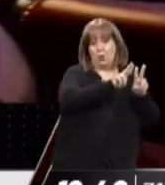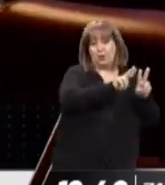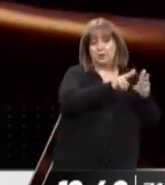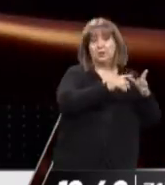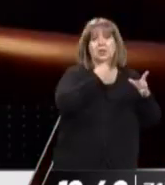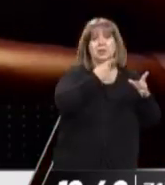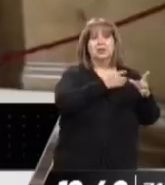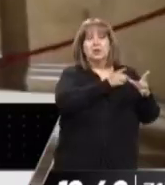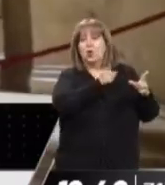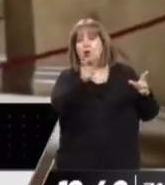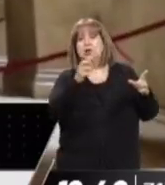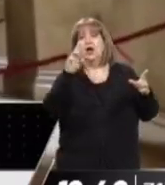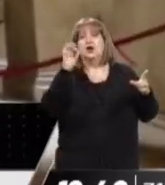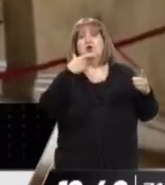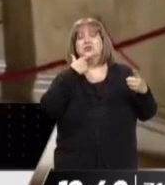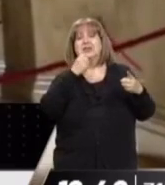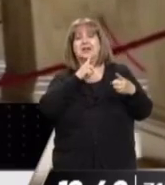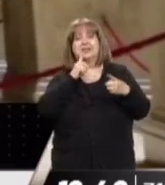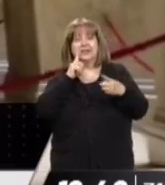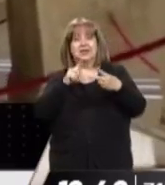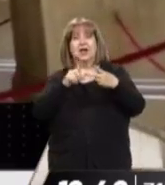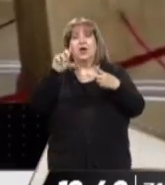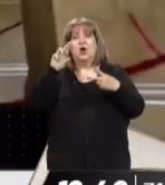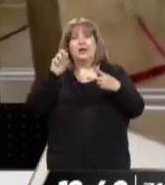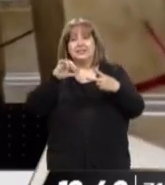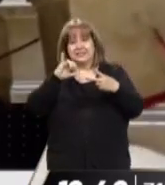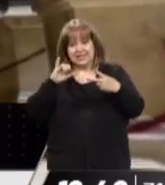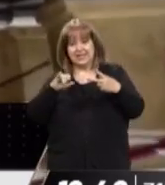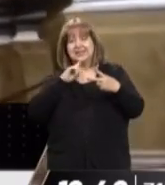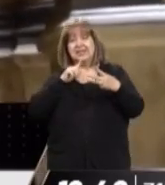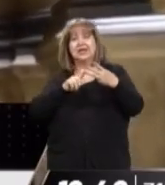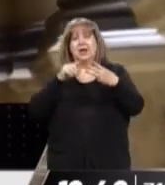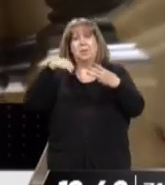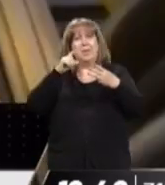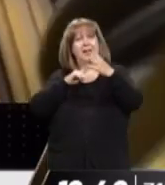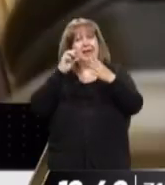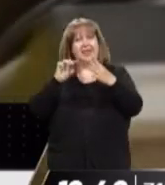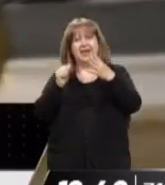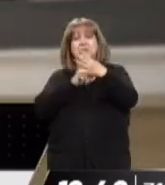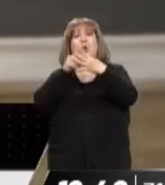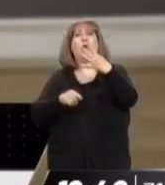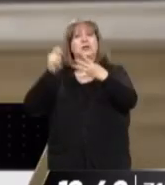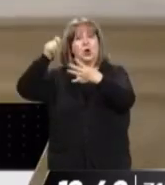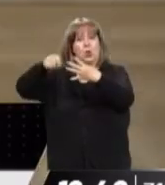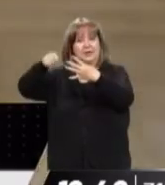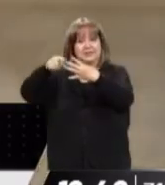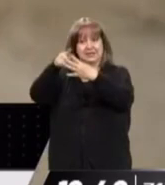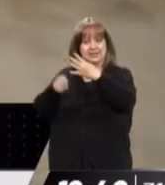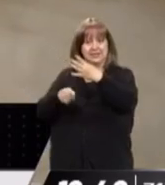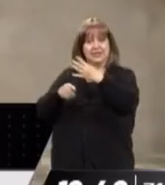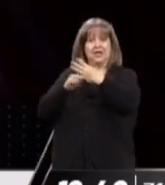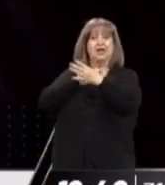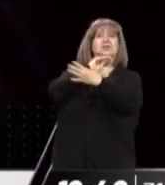contra Horacio Rosati, Carlos Rosencrantz, Ricardo Lorenzetti y Juan Carlos Maqueda. Se han expresado ya, se han presentado